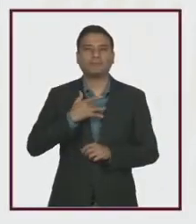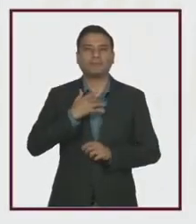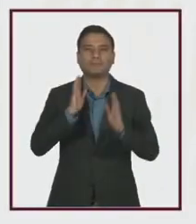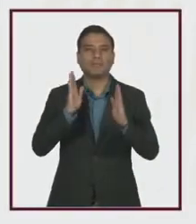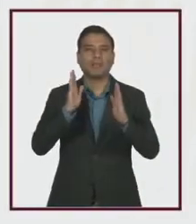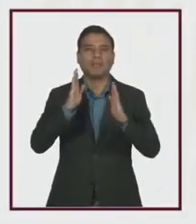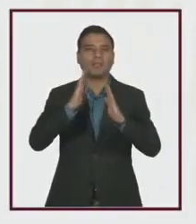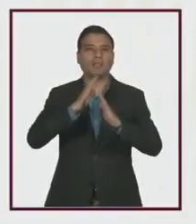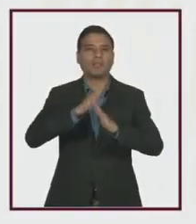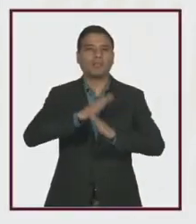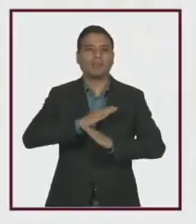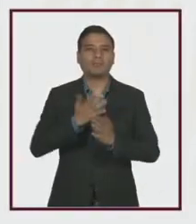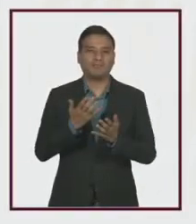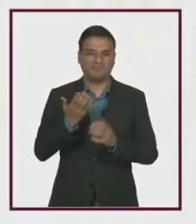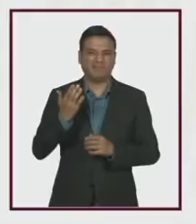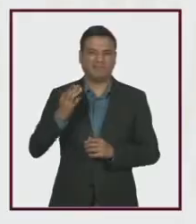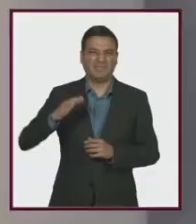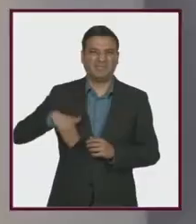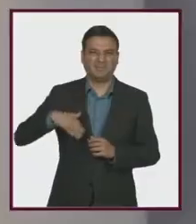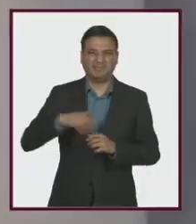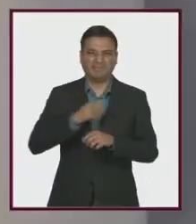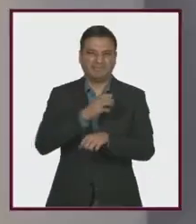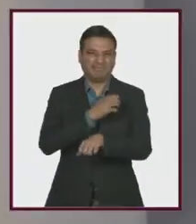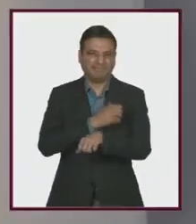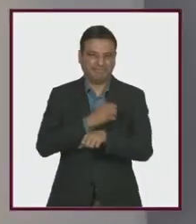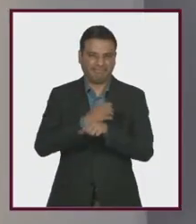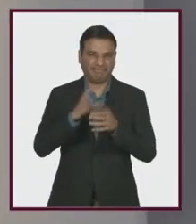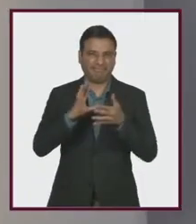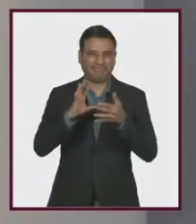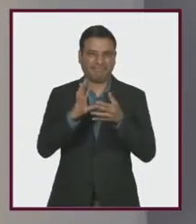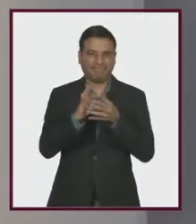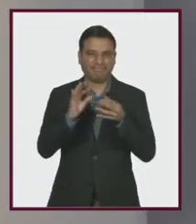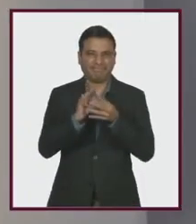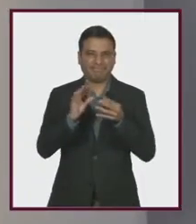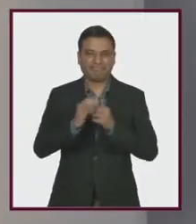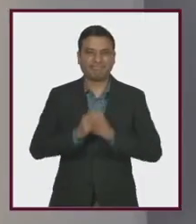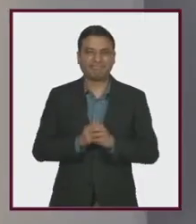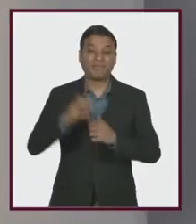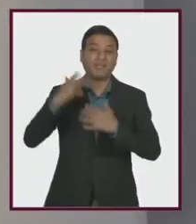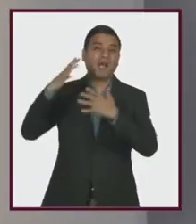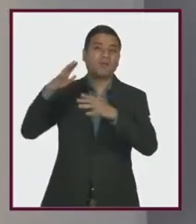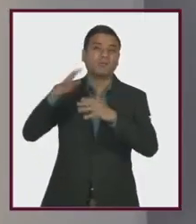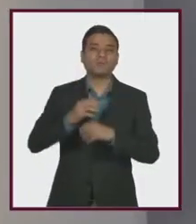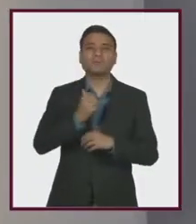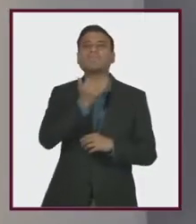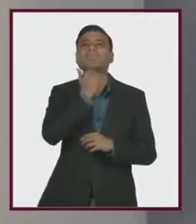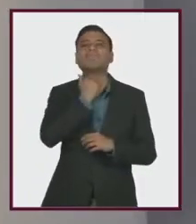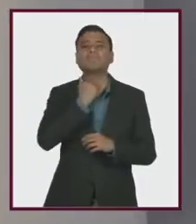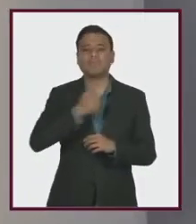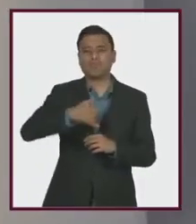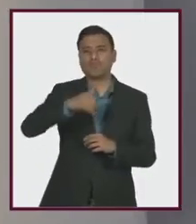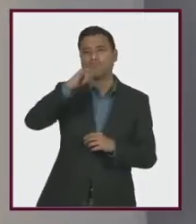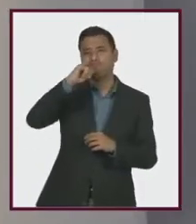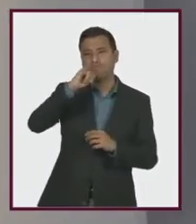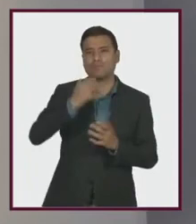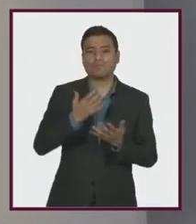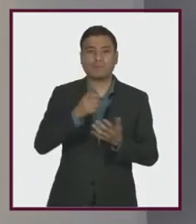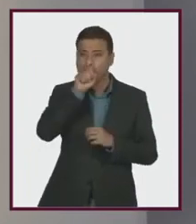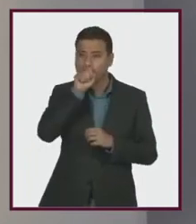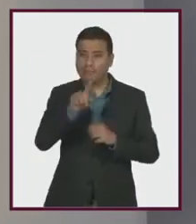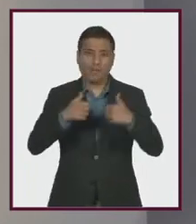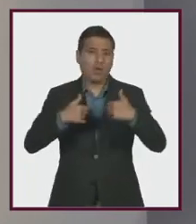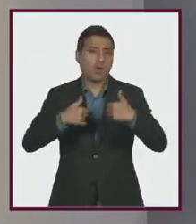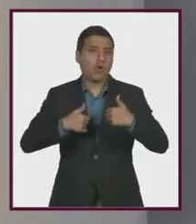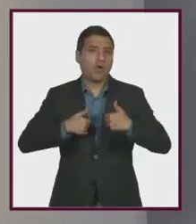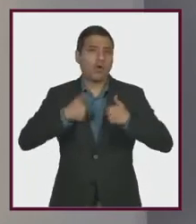incluso, platicábamos hace un rato unos compañeros, esta sensación de que los adultos pueden beber alcohol, yo quiero ser adulto, entonces voy a beber alcohol.